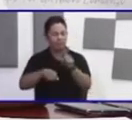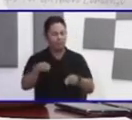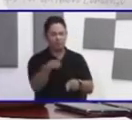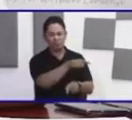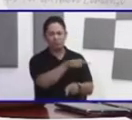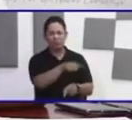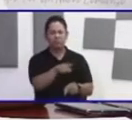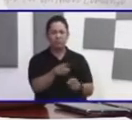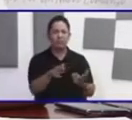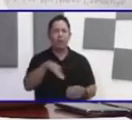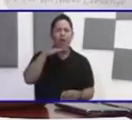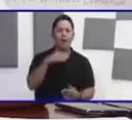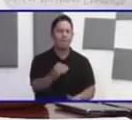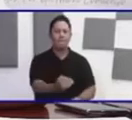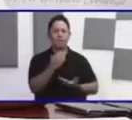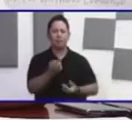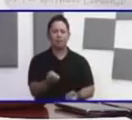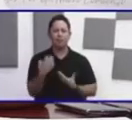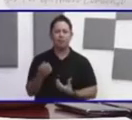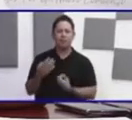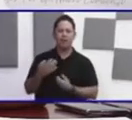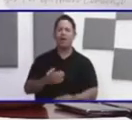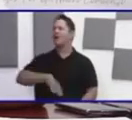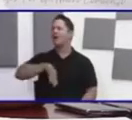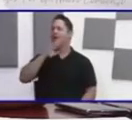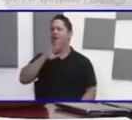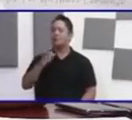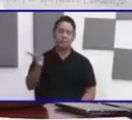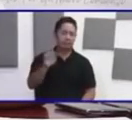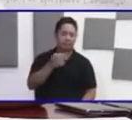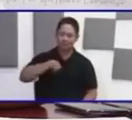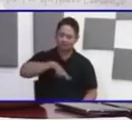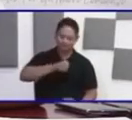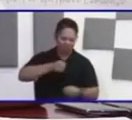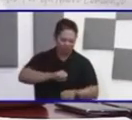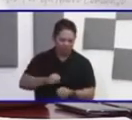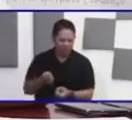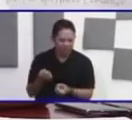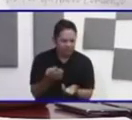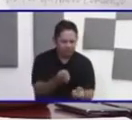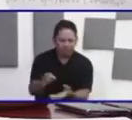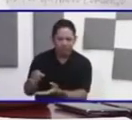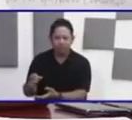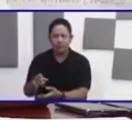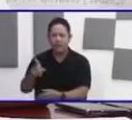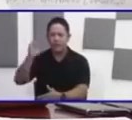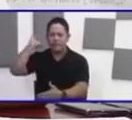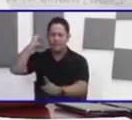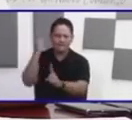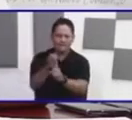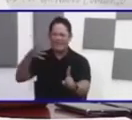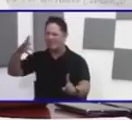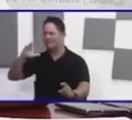suficiente, pero el esfuerzo para el gobierno es enorme, sobre todo que el impacto económico no ha sido solo para los privados. Hay un